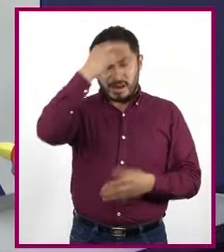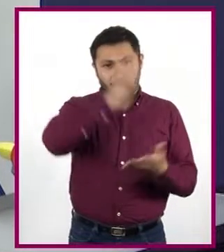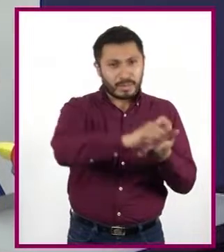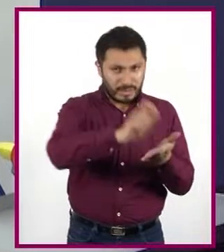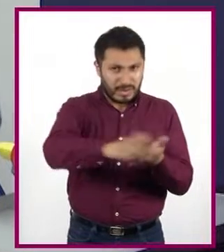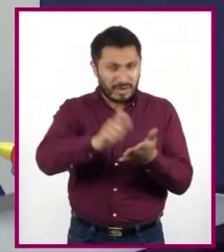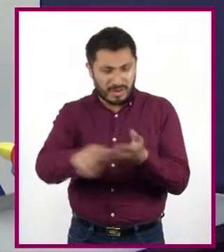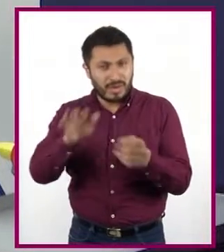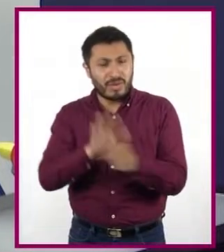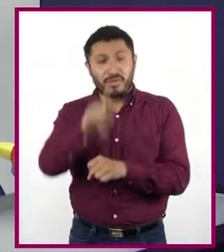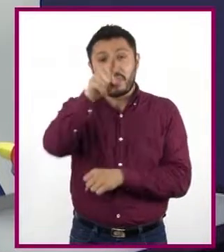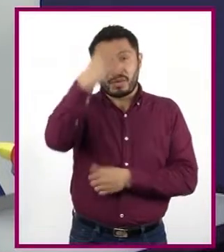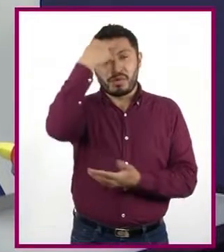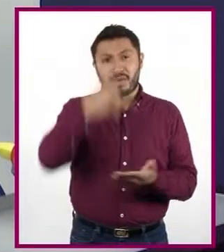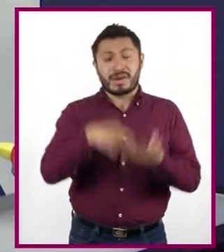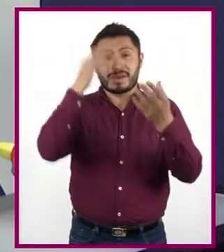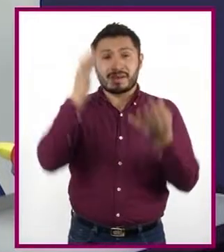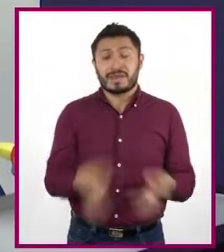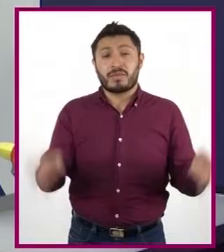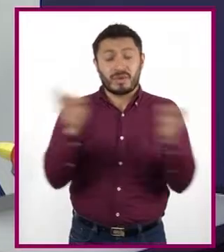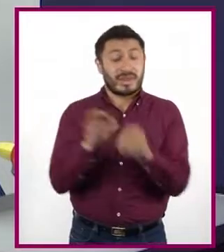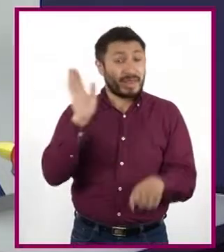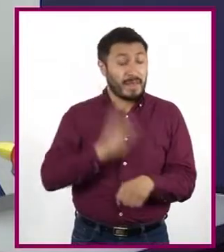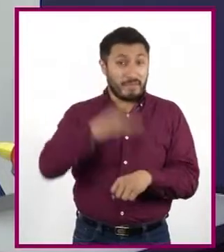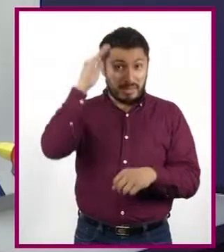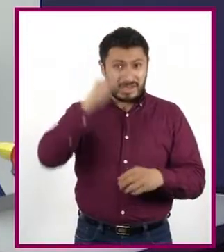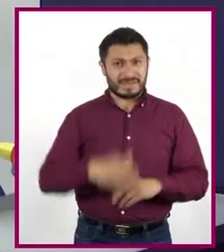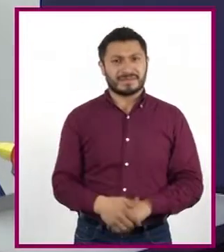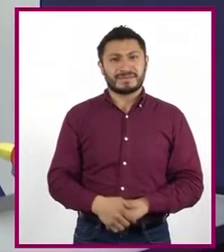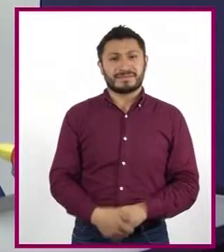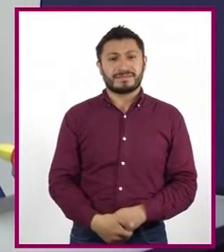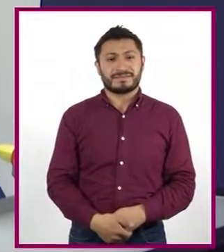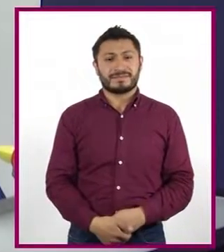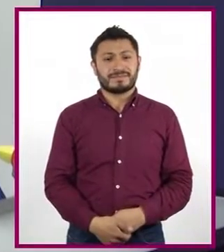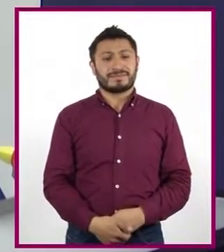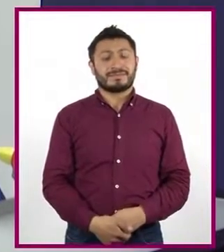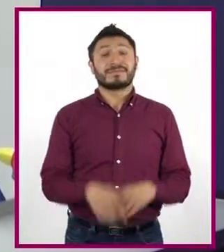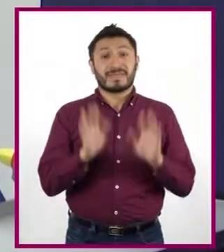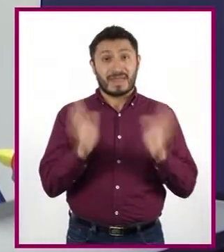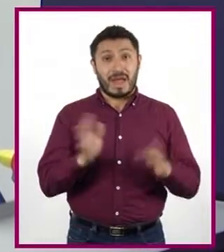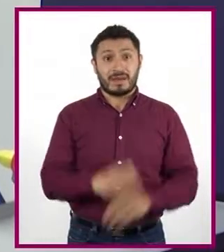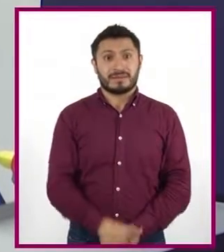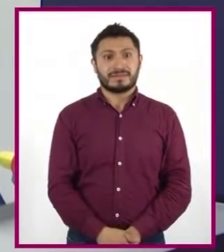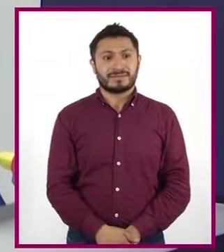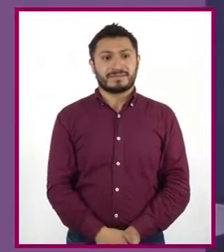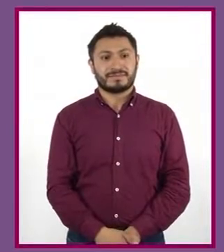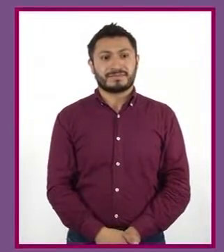nota de lo que consideren más importante. Ya.